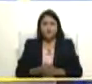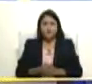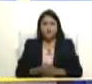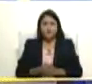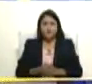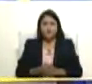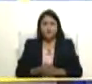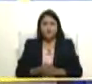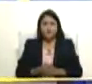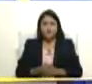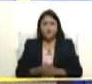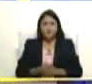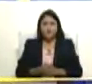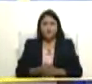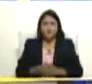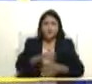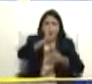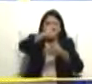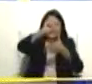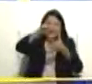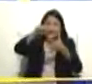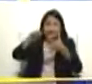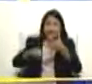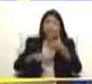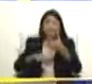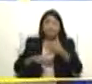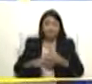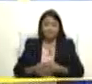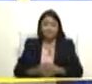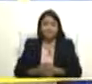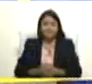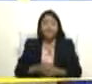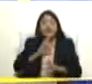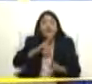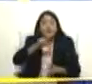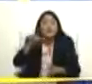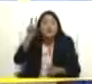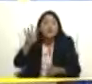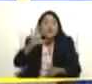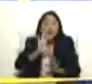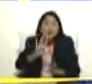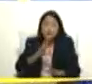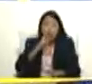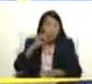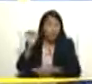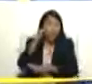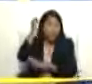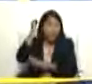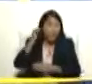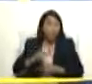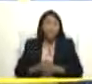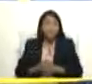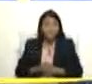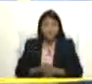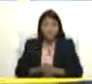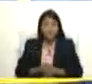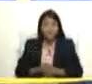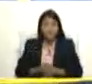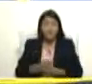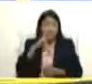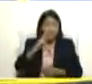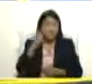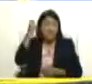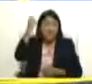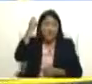de los cinco sí del pueblo venezolano. Es abrumadora, nunca antes